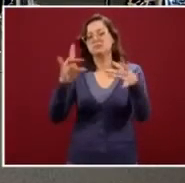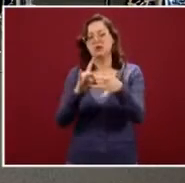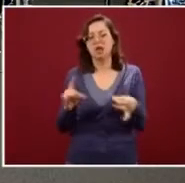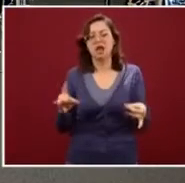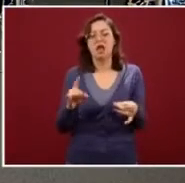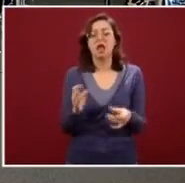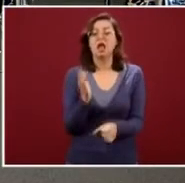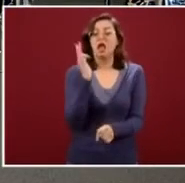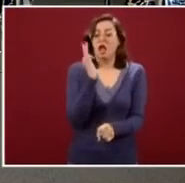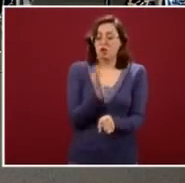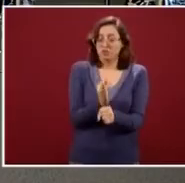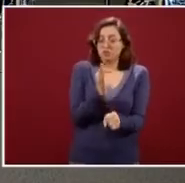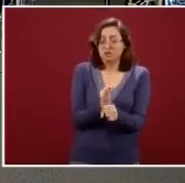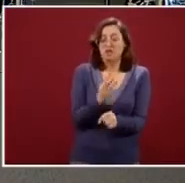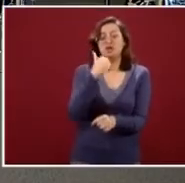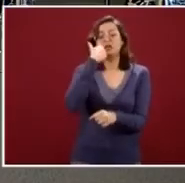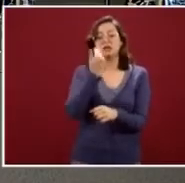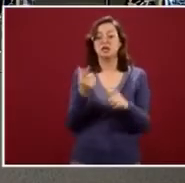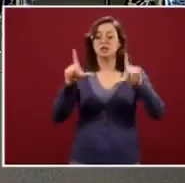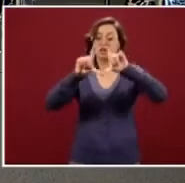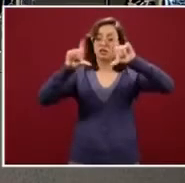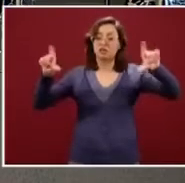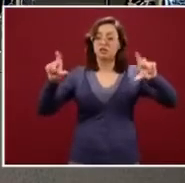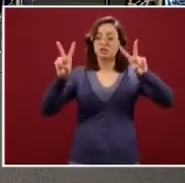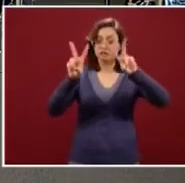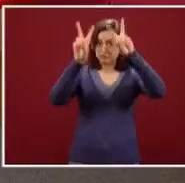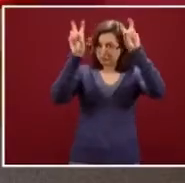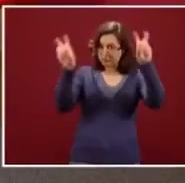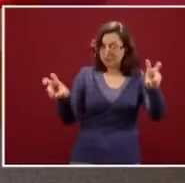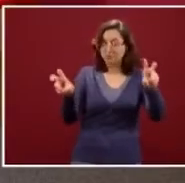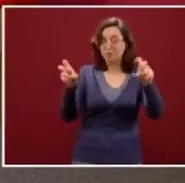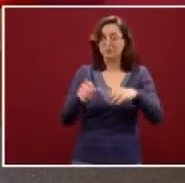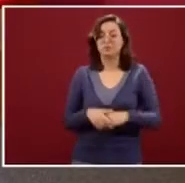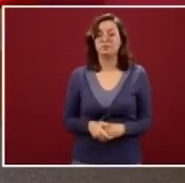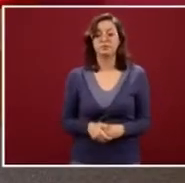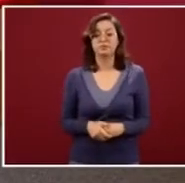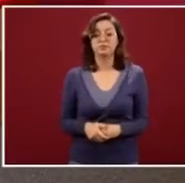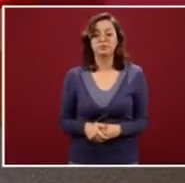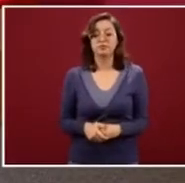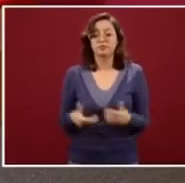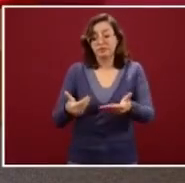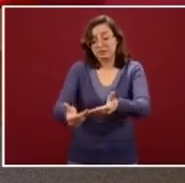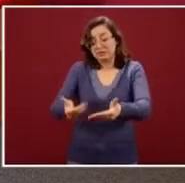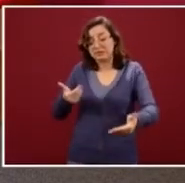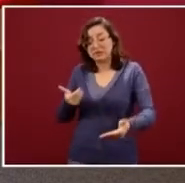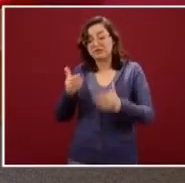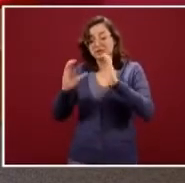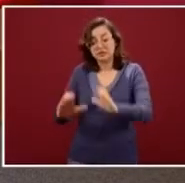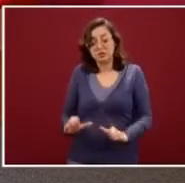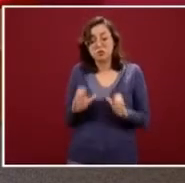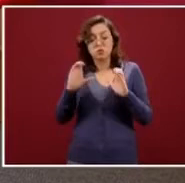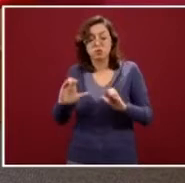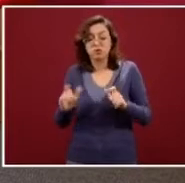quiero dejar asentada esta frase: las acciones de prevención y de